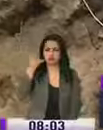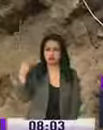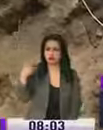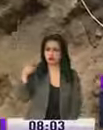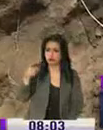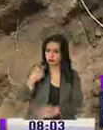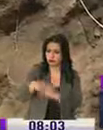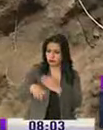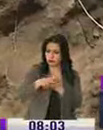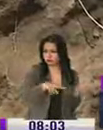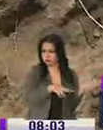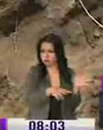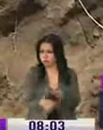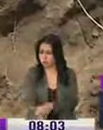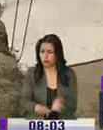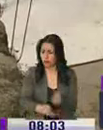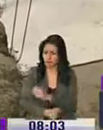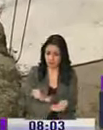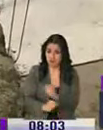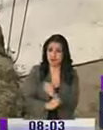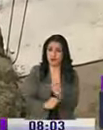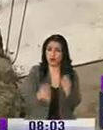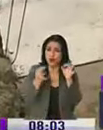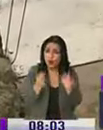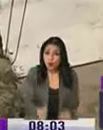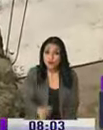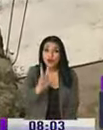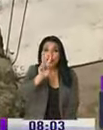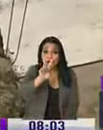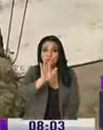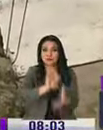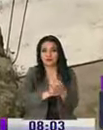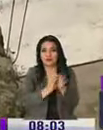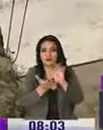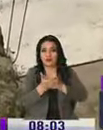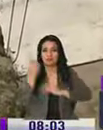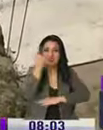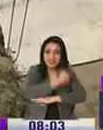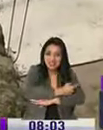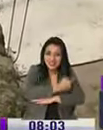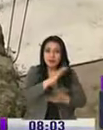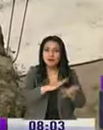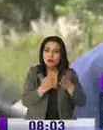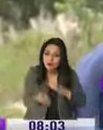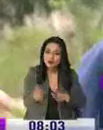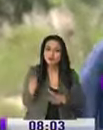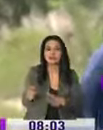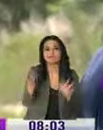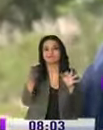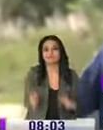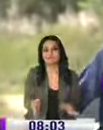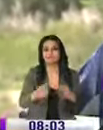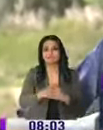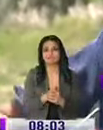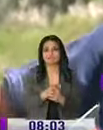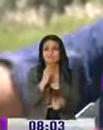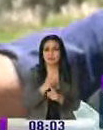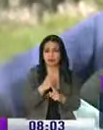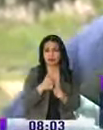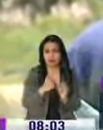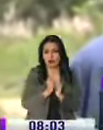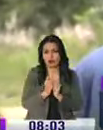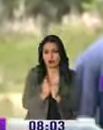hijo sufrió un accidente y murió justo un 2 de noviembre, día de los santos difuntos. Yo estaba con él, pero yo estaba más